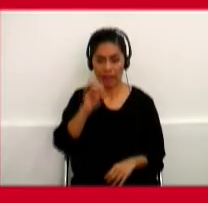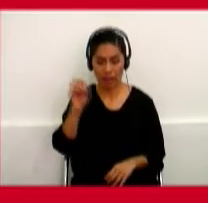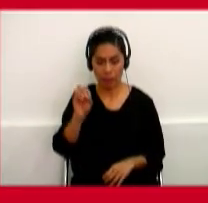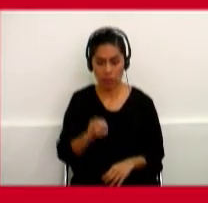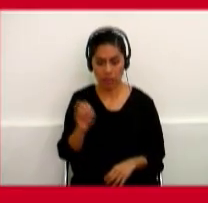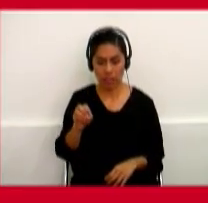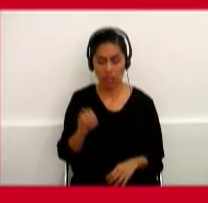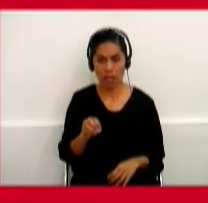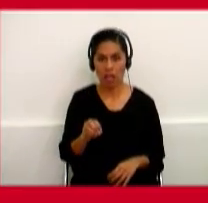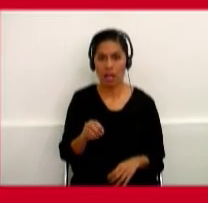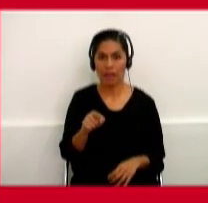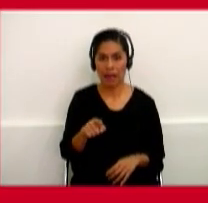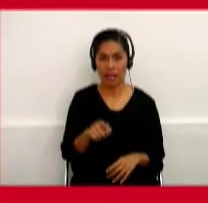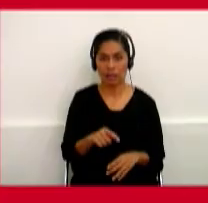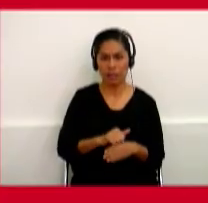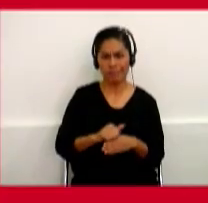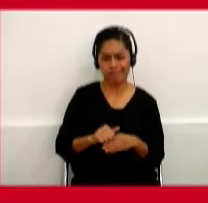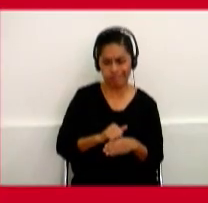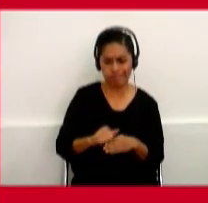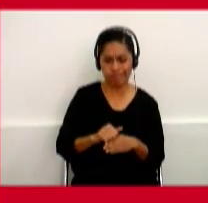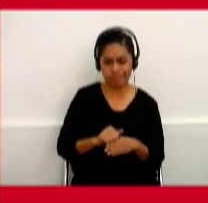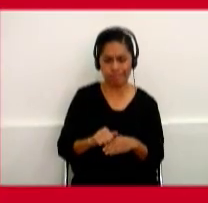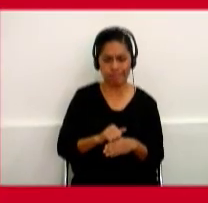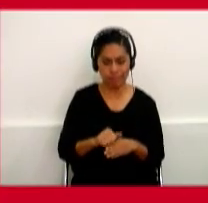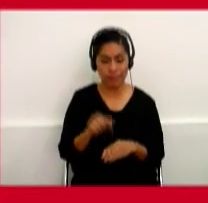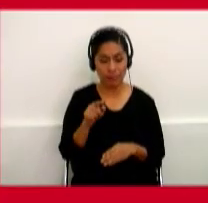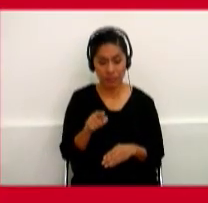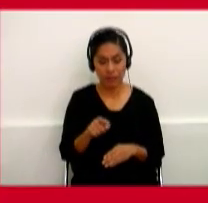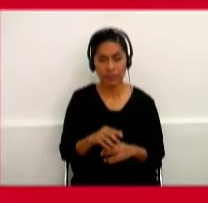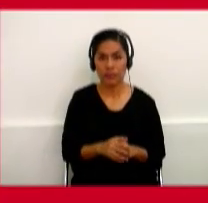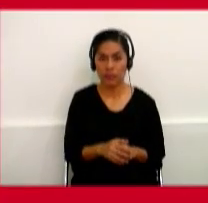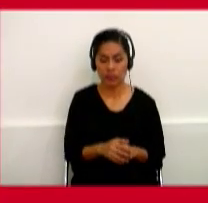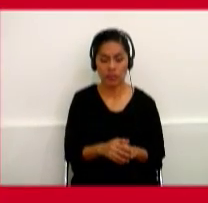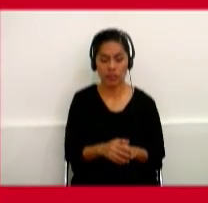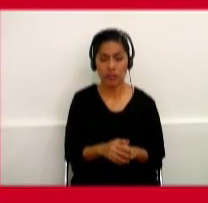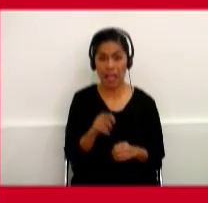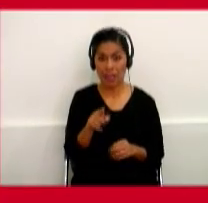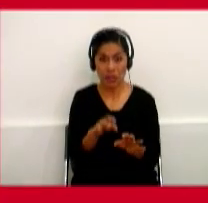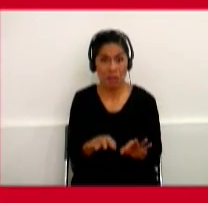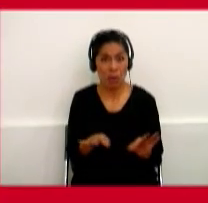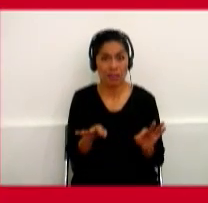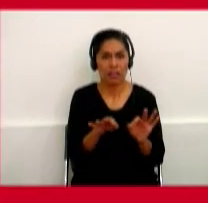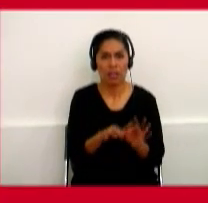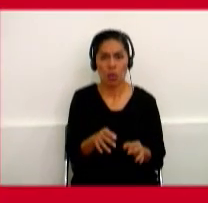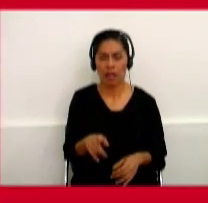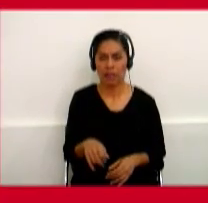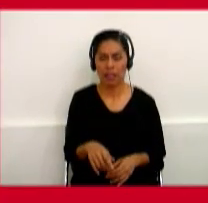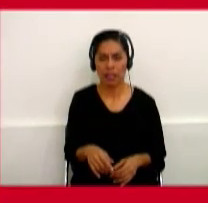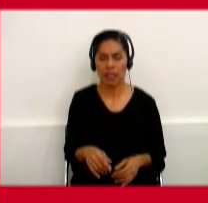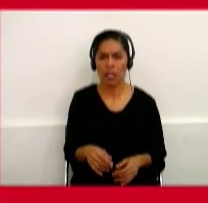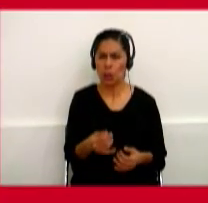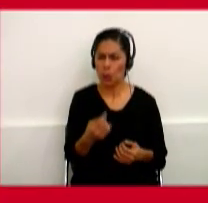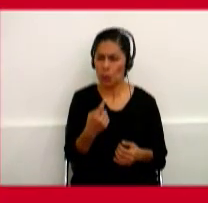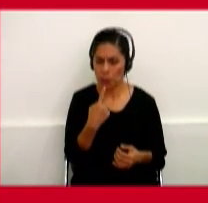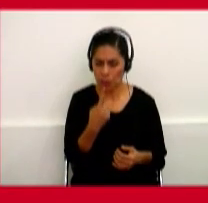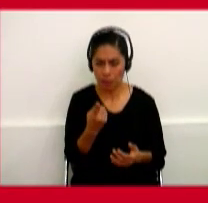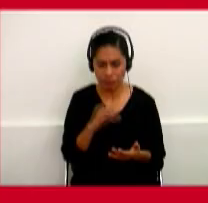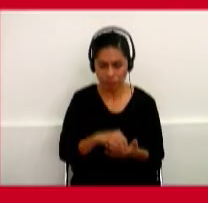validación, y lo importante es el recall, ¿no? O sea, a pesar de que he indicado de que es un modelo que es un poco